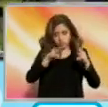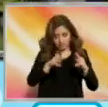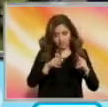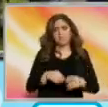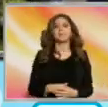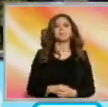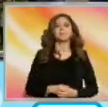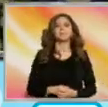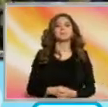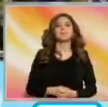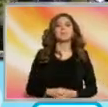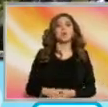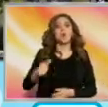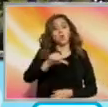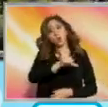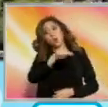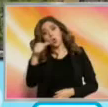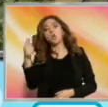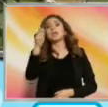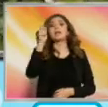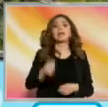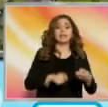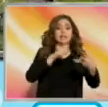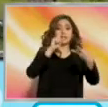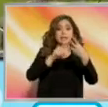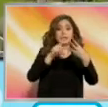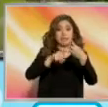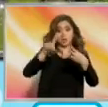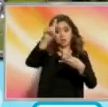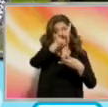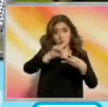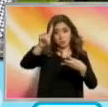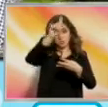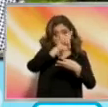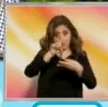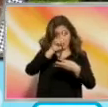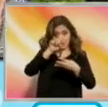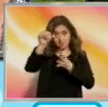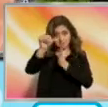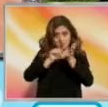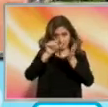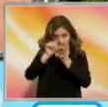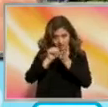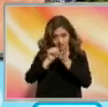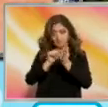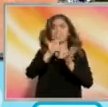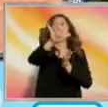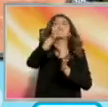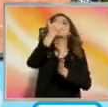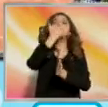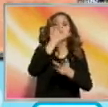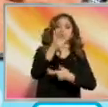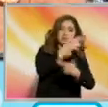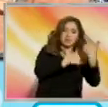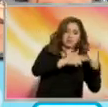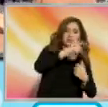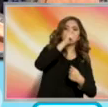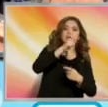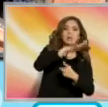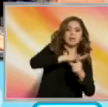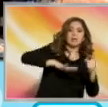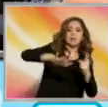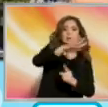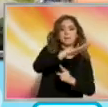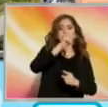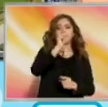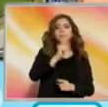a cabo el tercer domingo de cada mes, que es un domingo verde. Perdón, este evento del picnic nocturno es en el Jardín Botánico, que